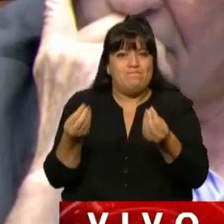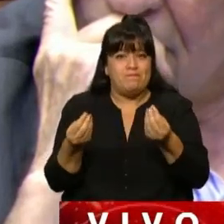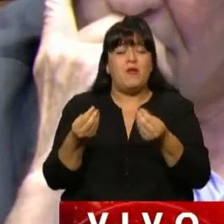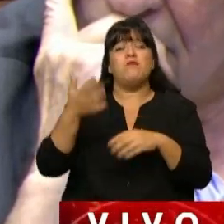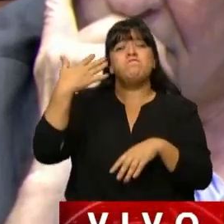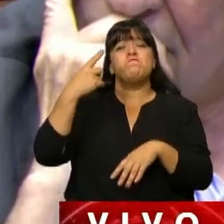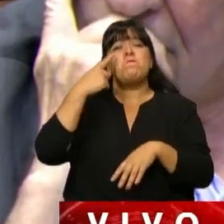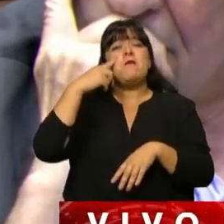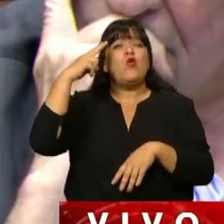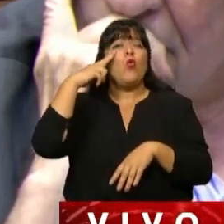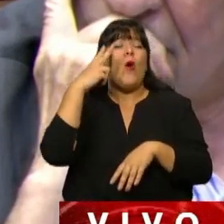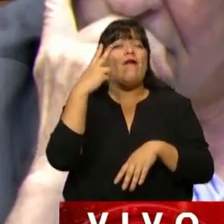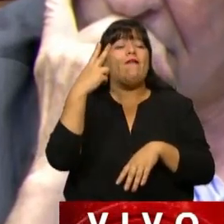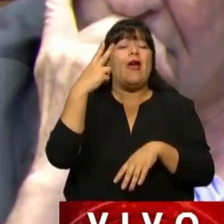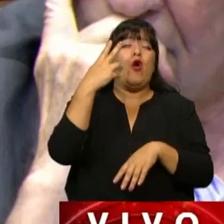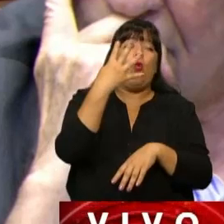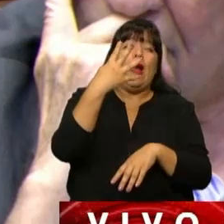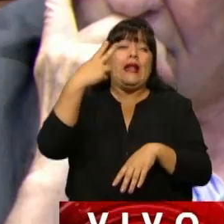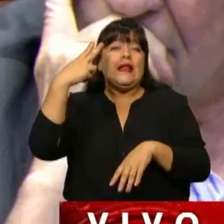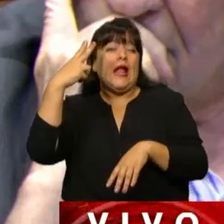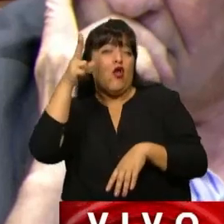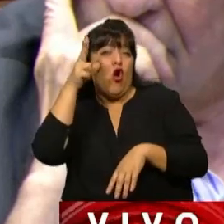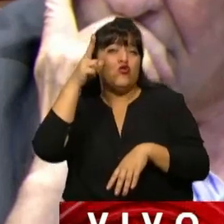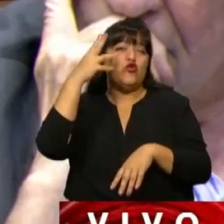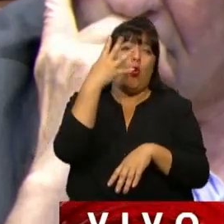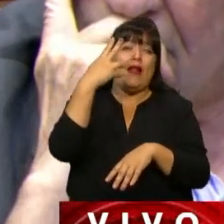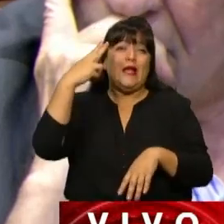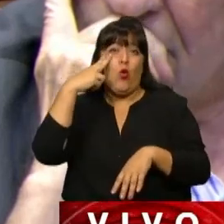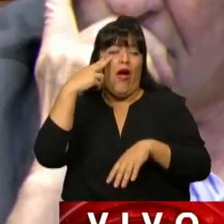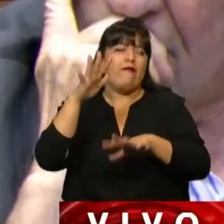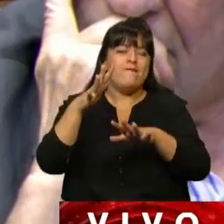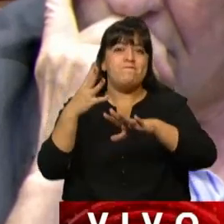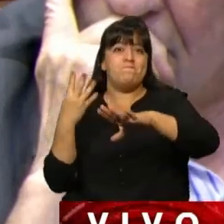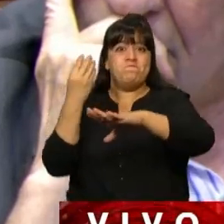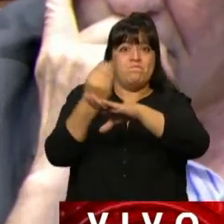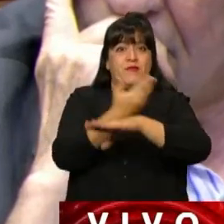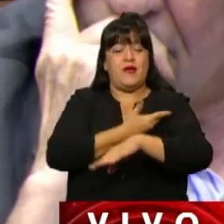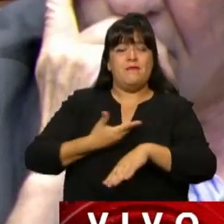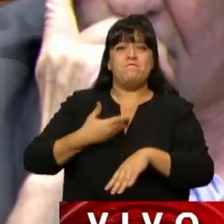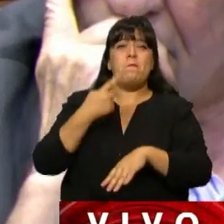40, ya asume la conducción de la República Argentina,